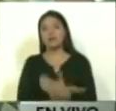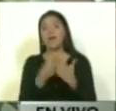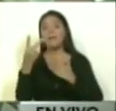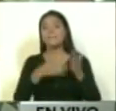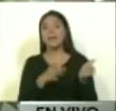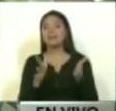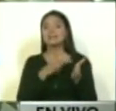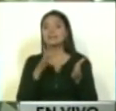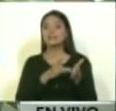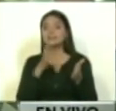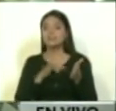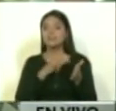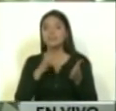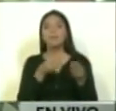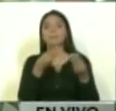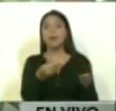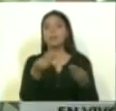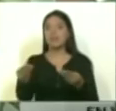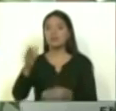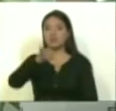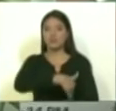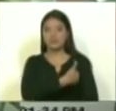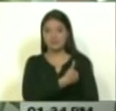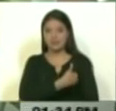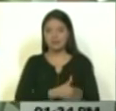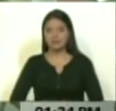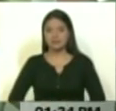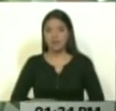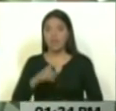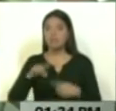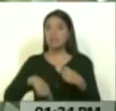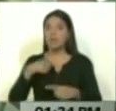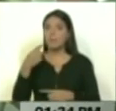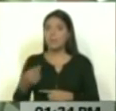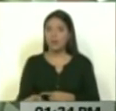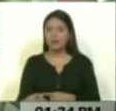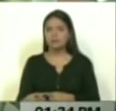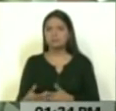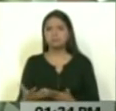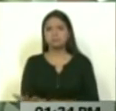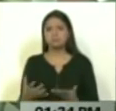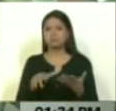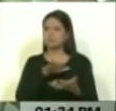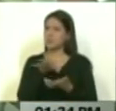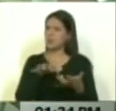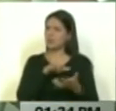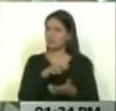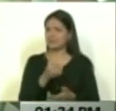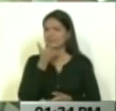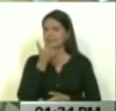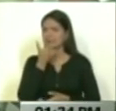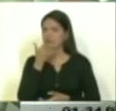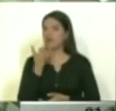tabletas Canaima para los universitarios. Y después hubo un conjunto de problemas, de errores que se